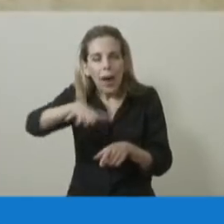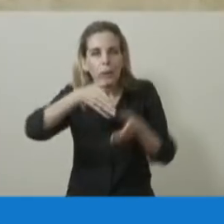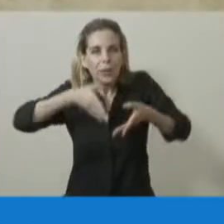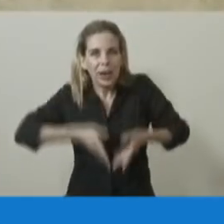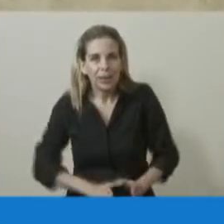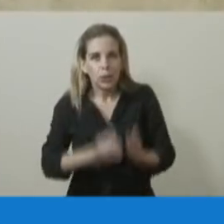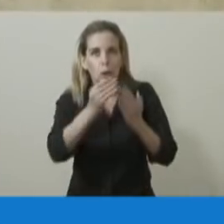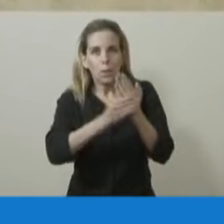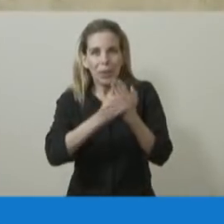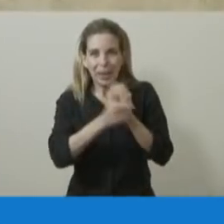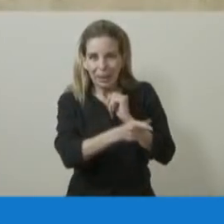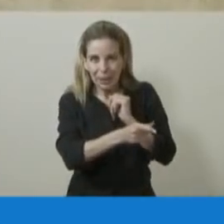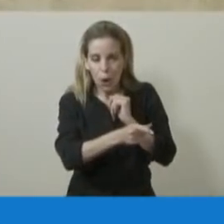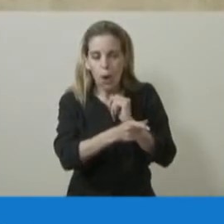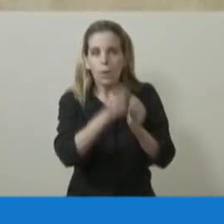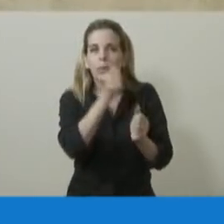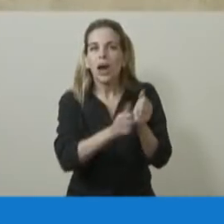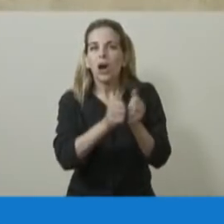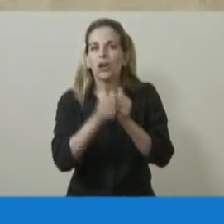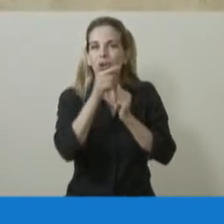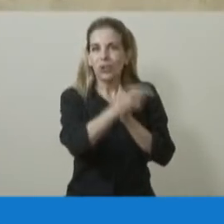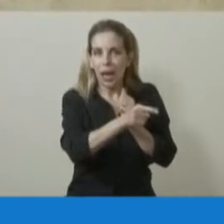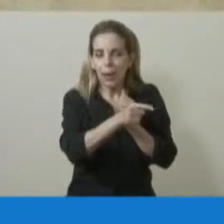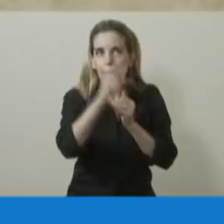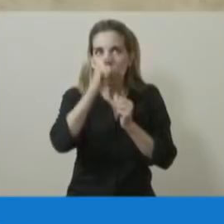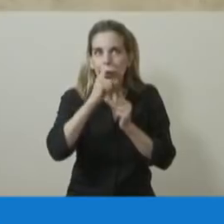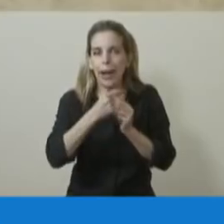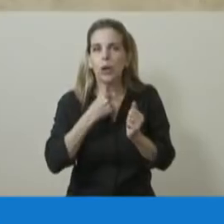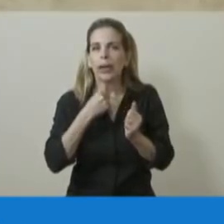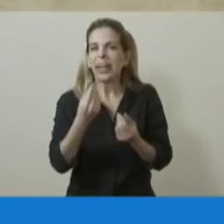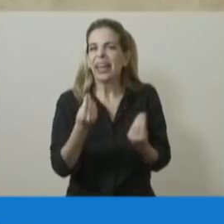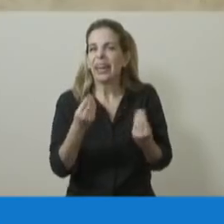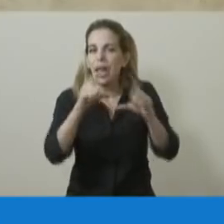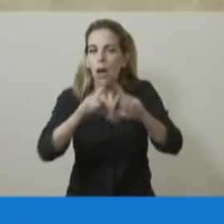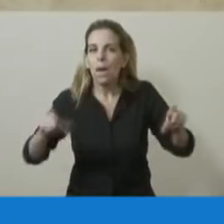Rosario, ocuparse de tener una bandera para ir con su ejército a la lucha.